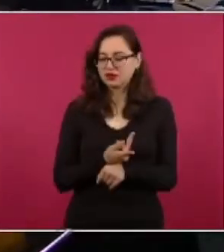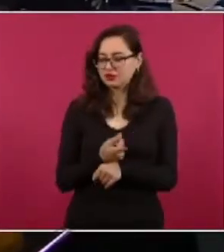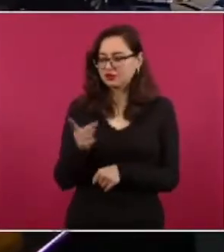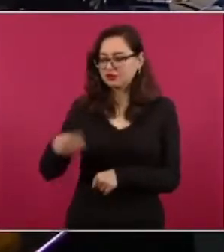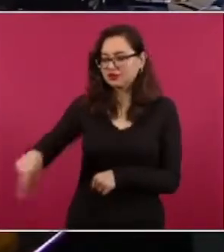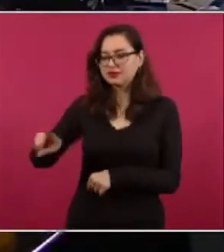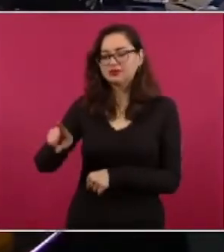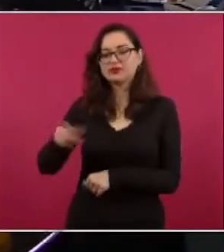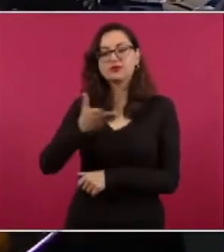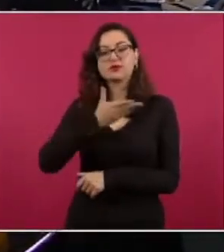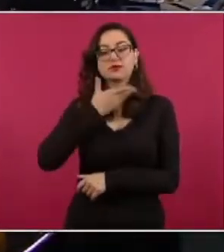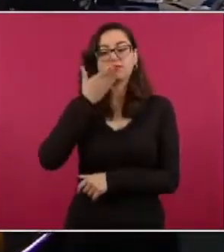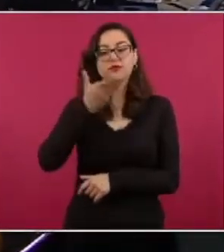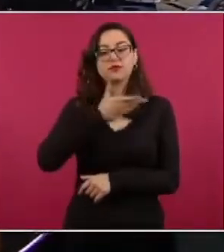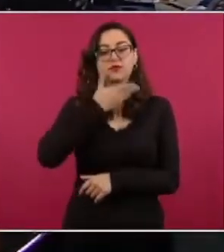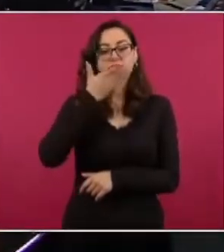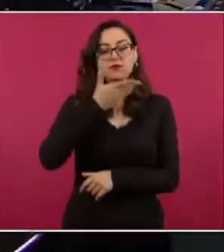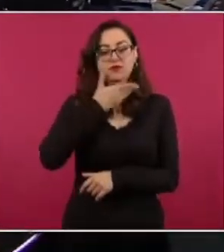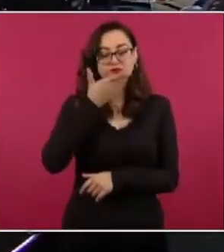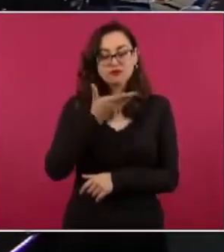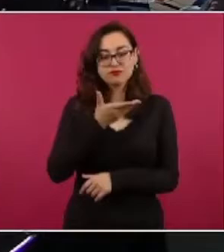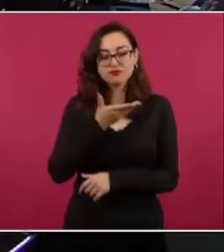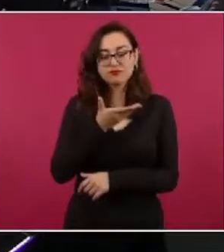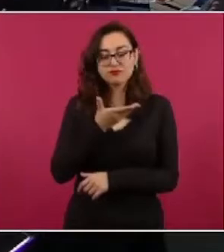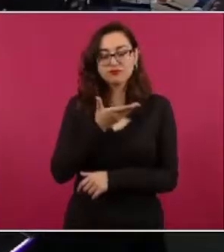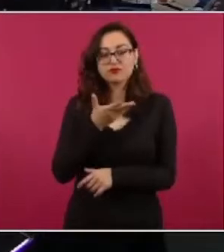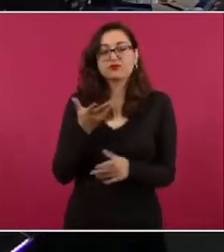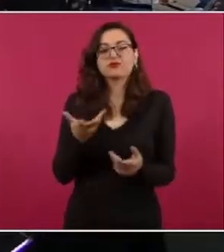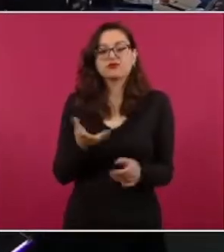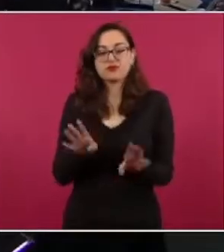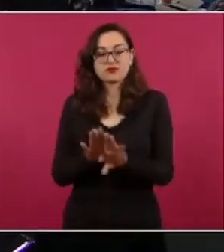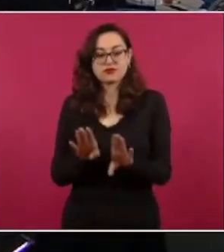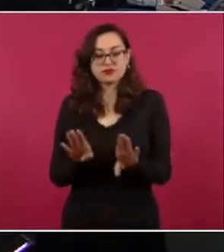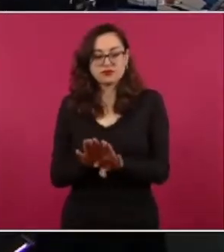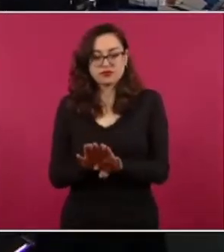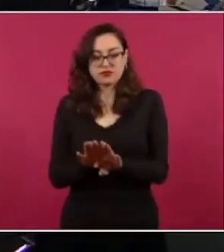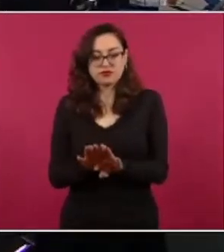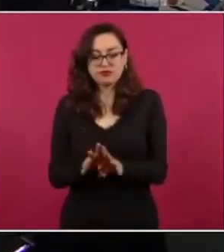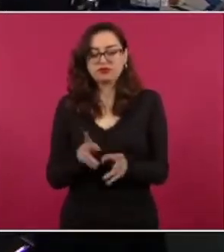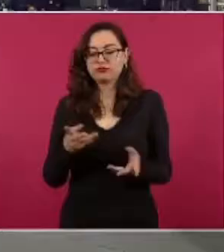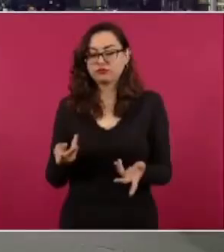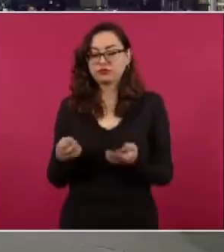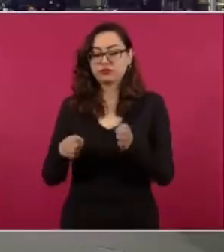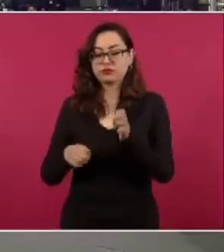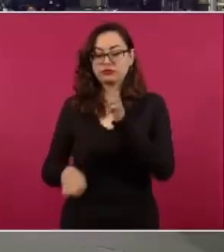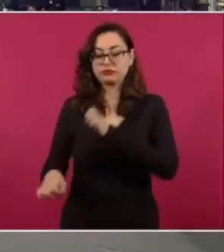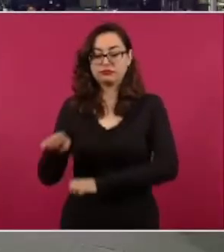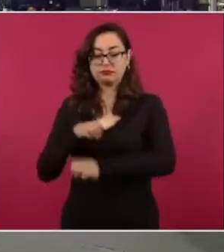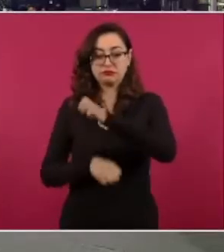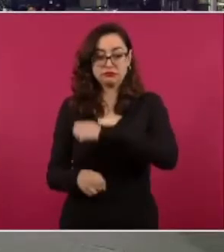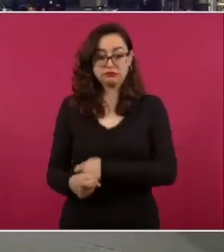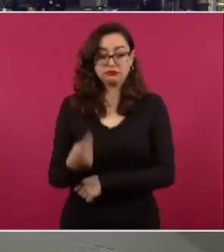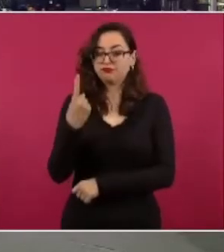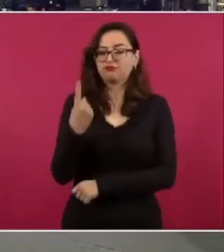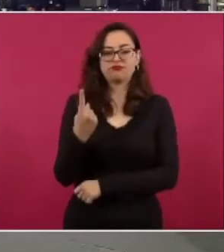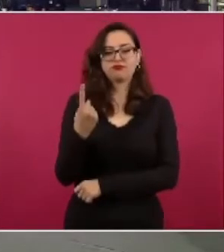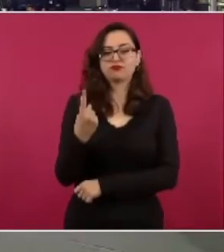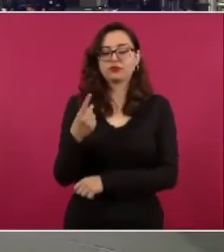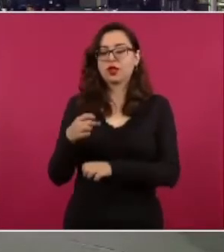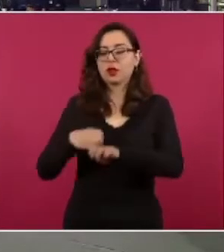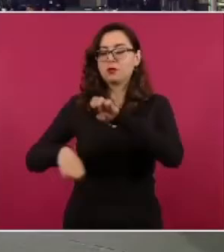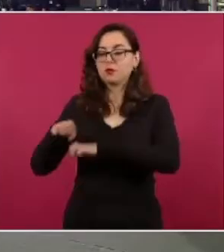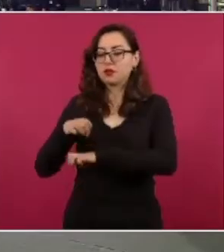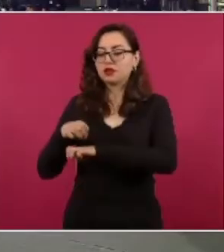operandi que tiene estas características. Son empresas que forman parte de un conjunto de empresas que tienen los mismos dueños y